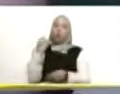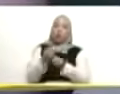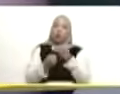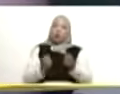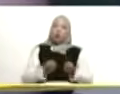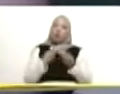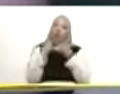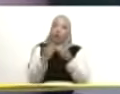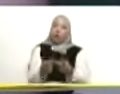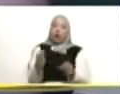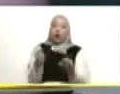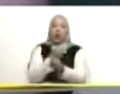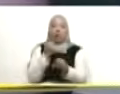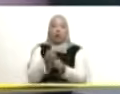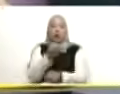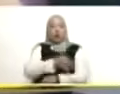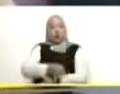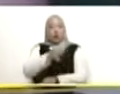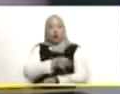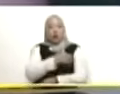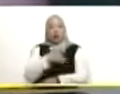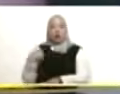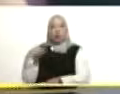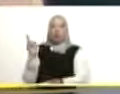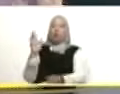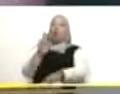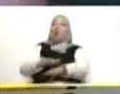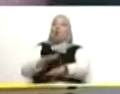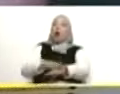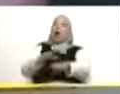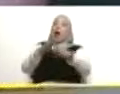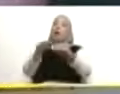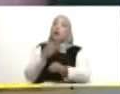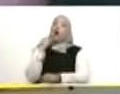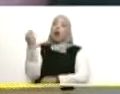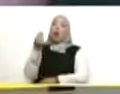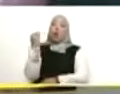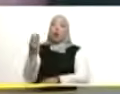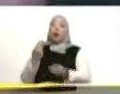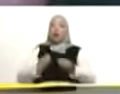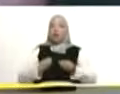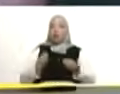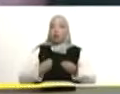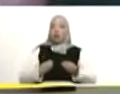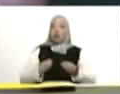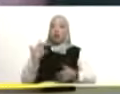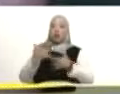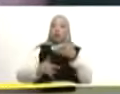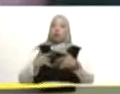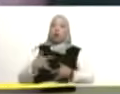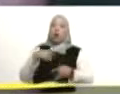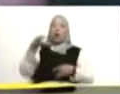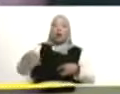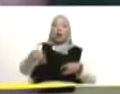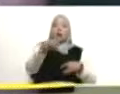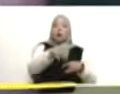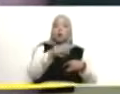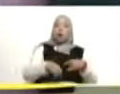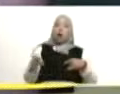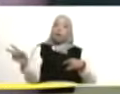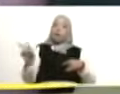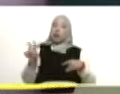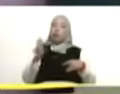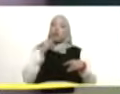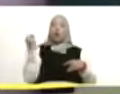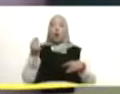voluntariado. En el trabajo social nosotros queremos convocar a todas las juventudes que hacen vida en las religiones de nuestro país, a los